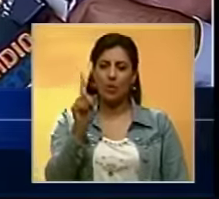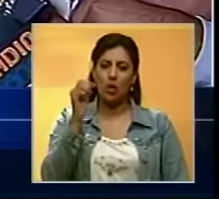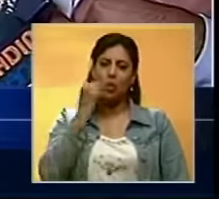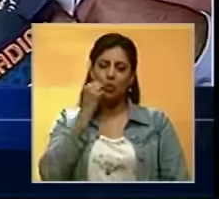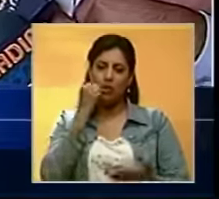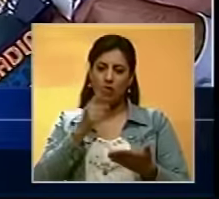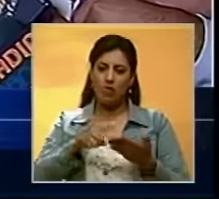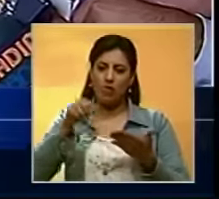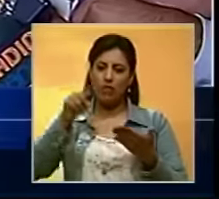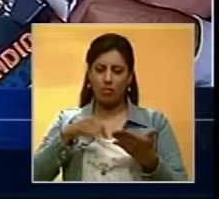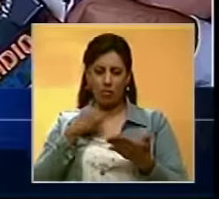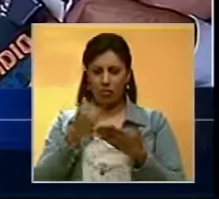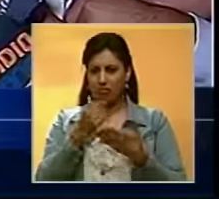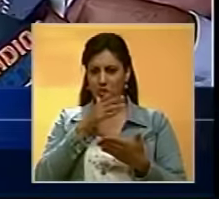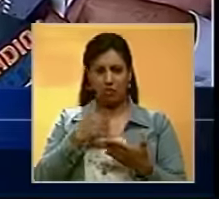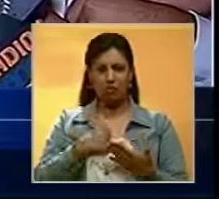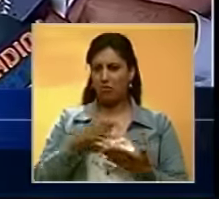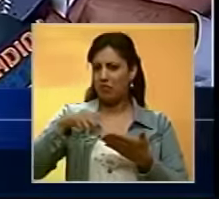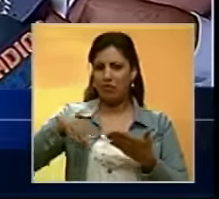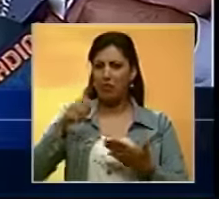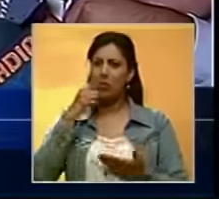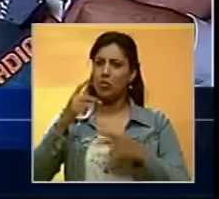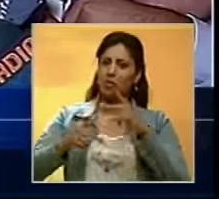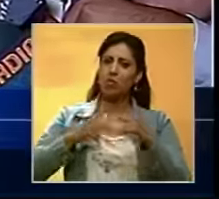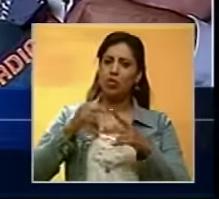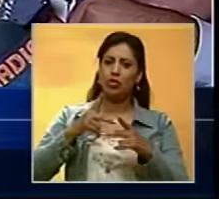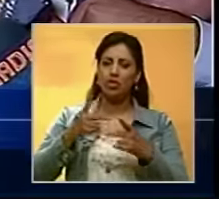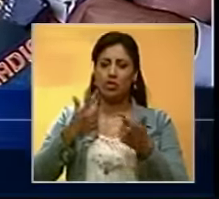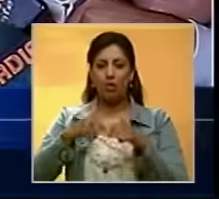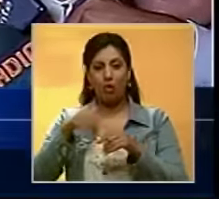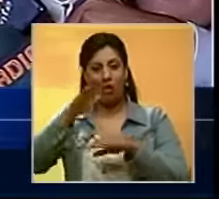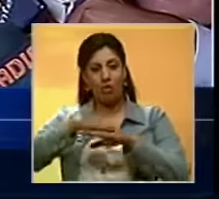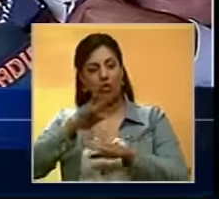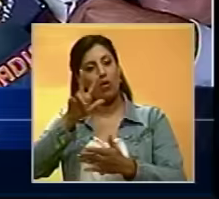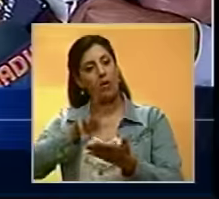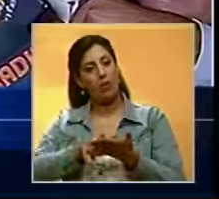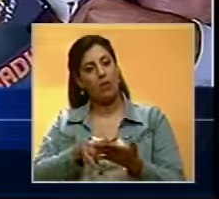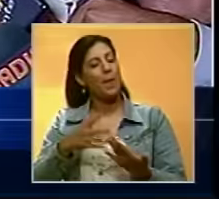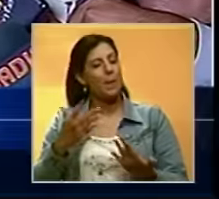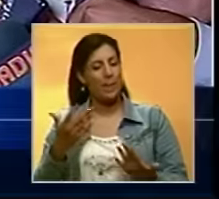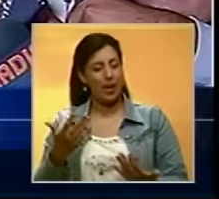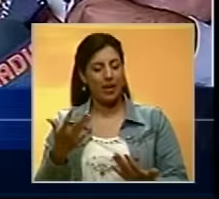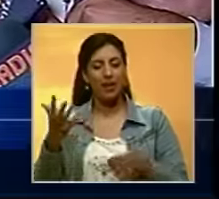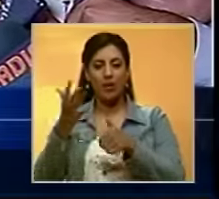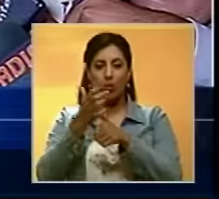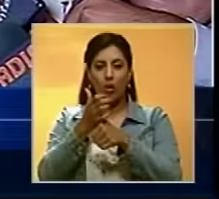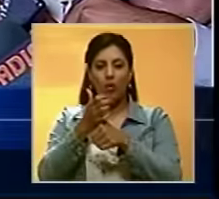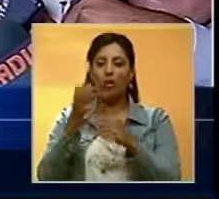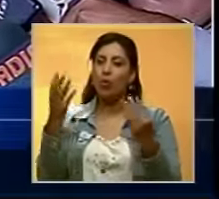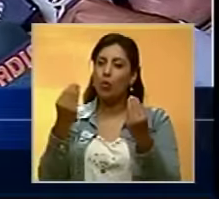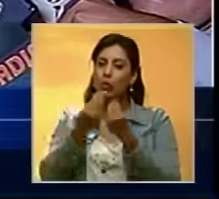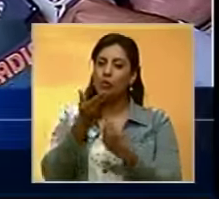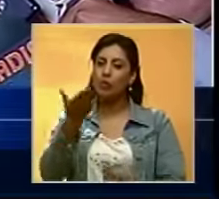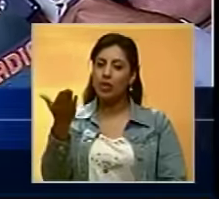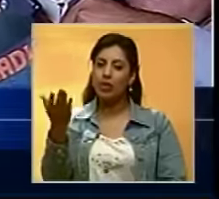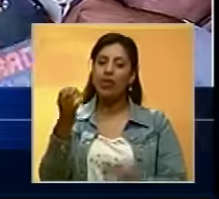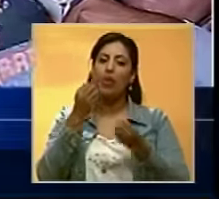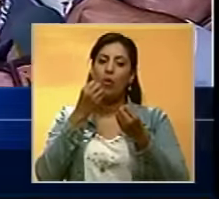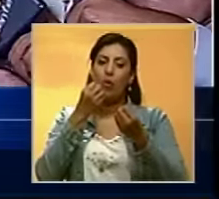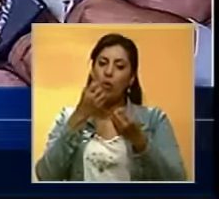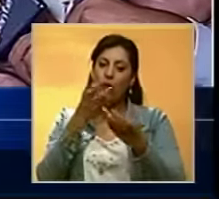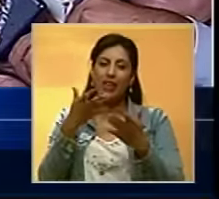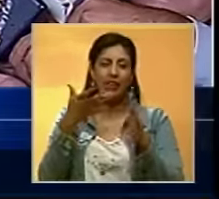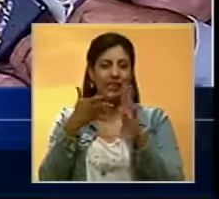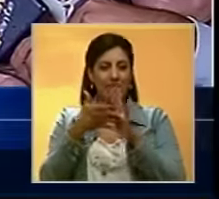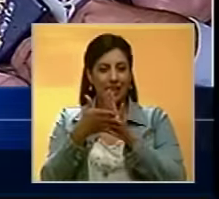usurpó la identidad en ese proceso de solicitud de autorización para encontrarnos con ustedes y señalar